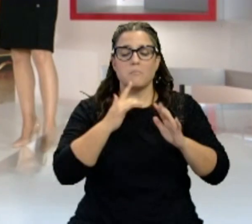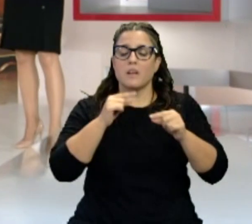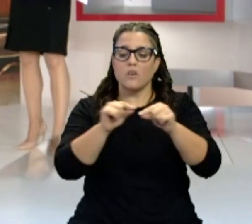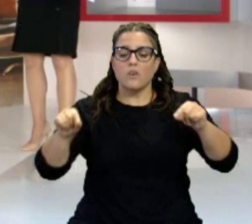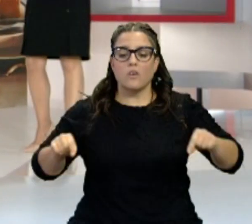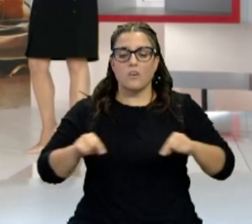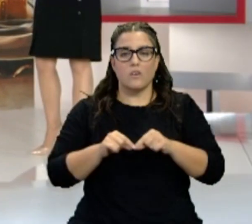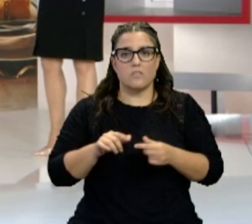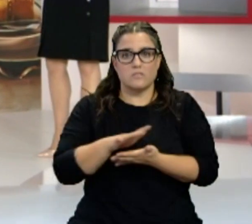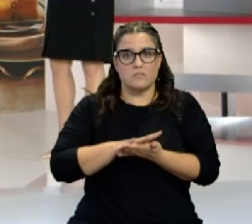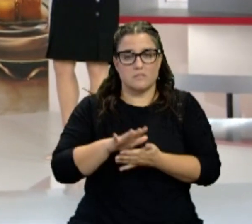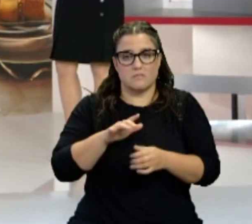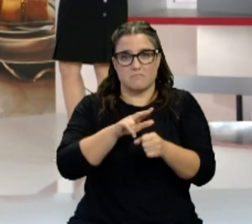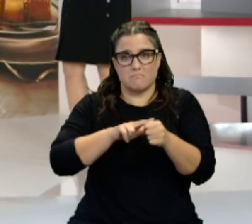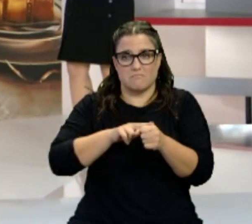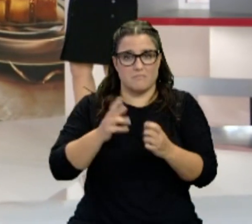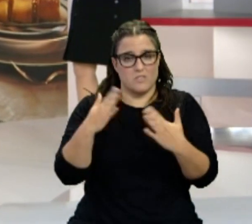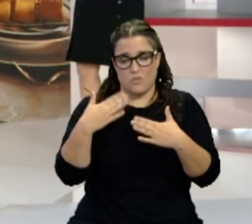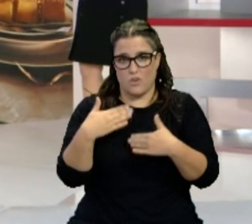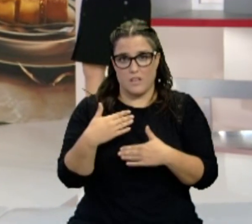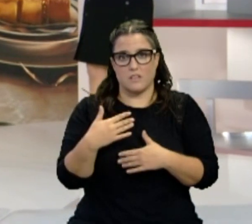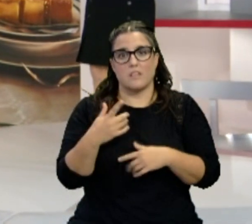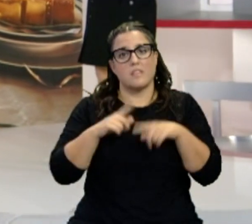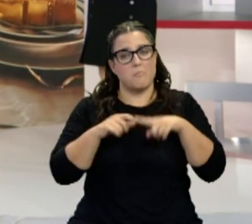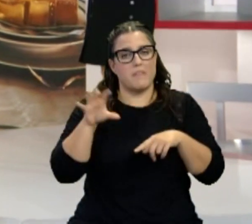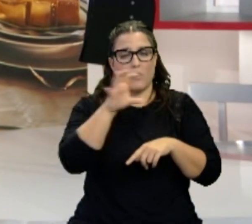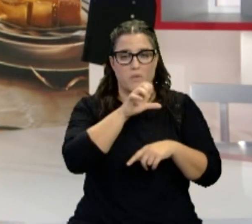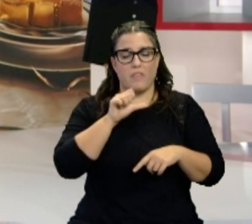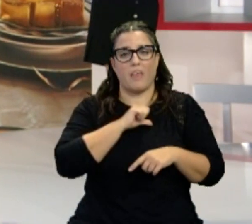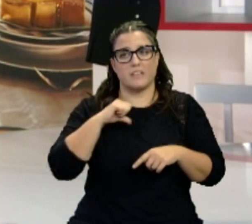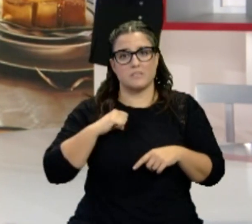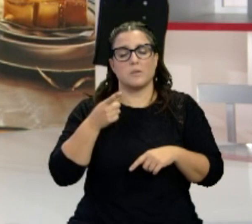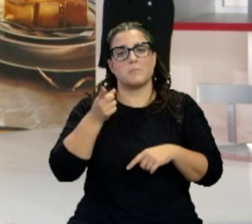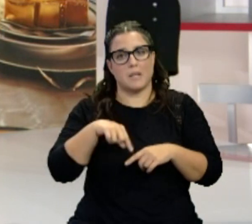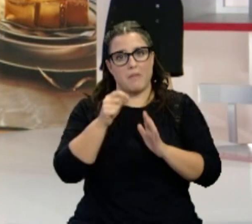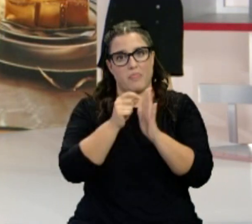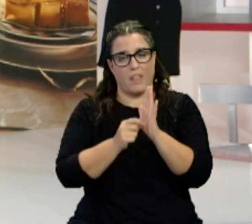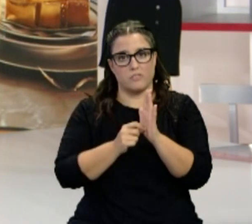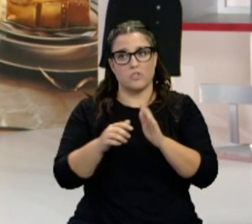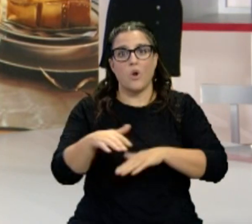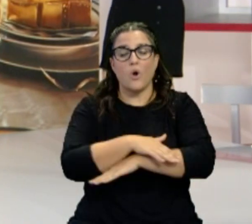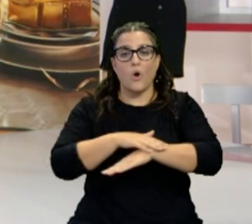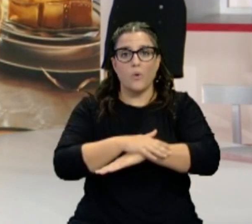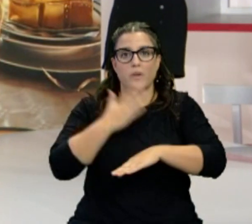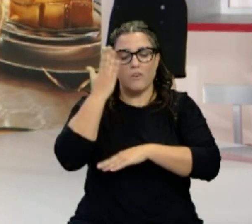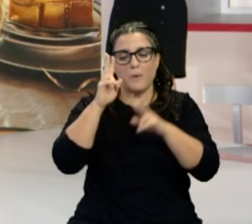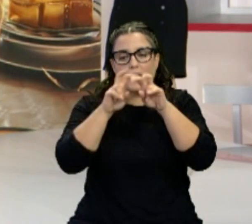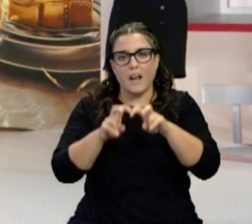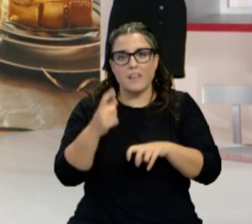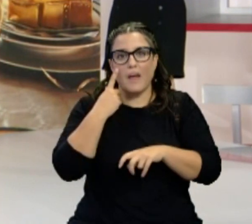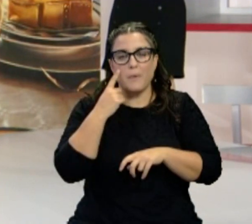que dependerán de las comunidades. También de los datos. El Gobierno de Navarra analizará la situación de cara a las fiestas después del puente